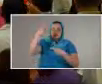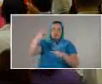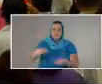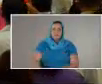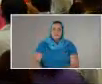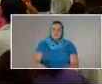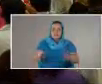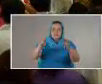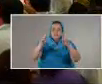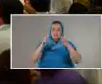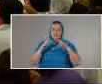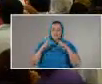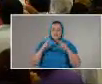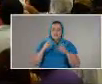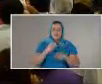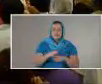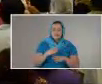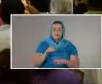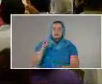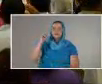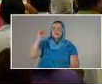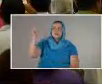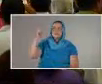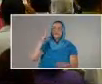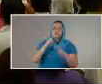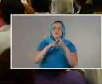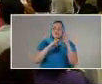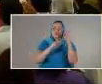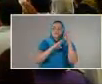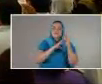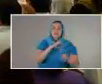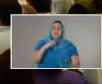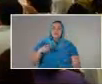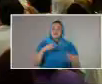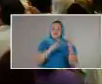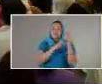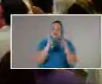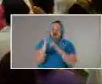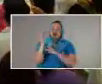que reciban de parte tuya. En el nombre de Cristo Jesús.